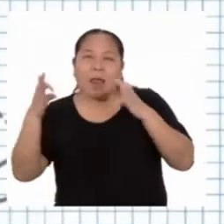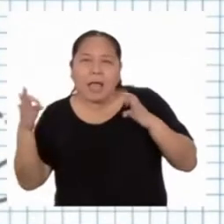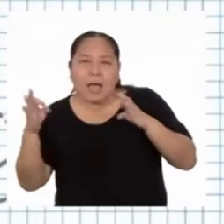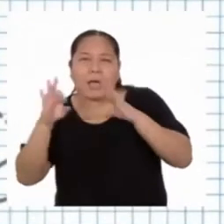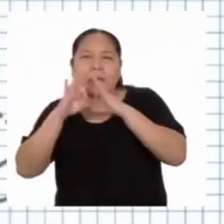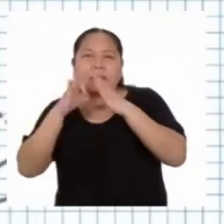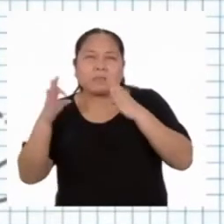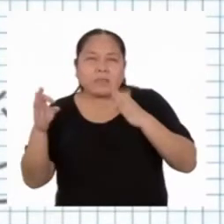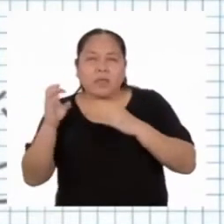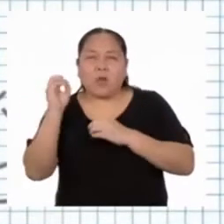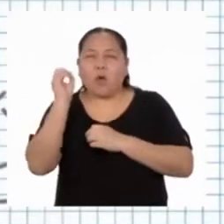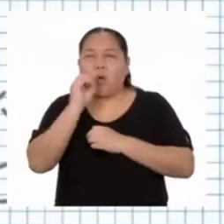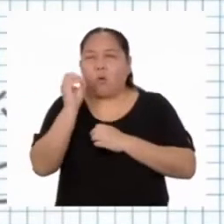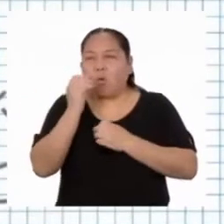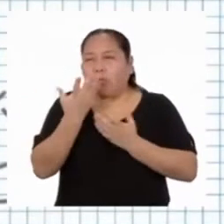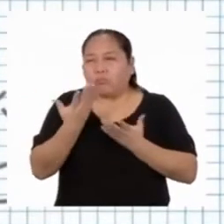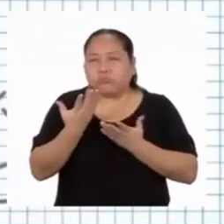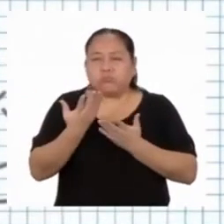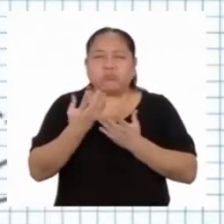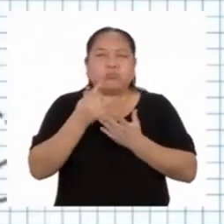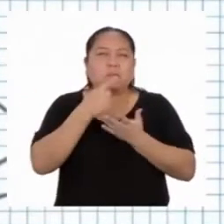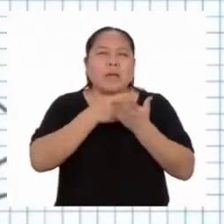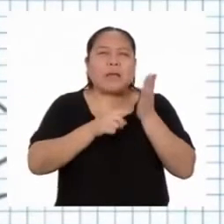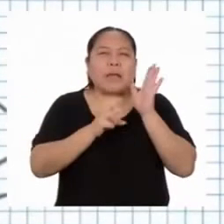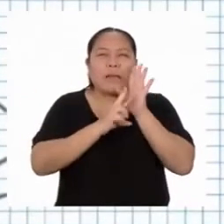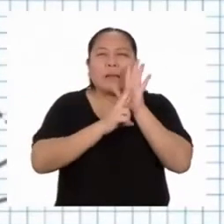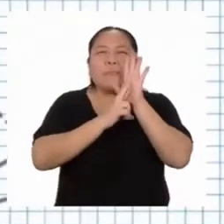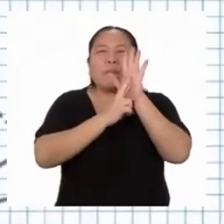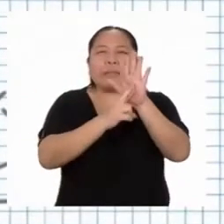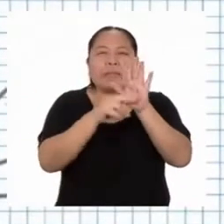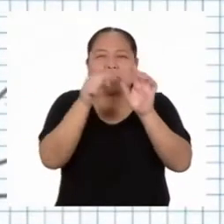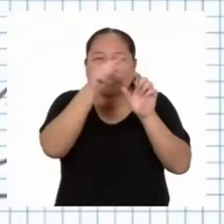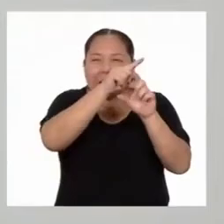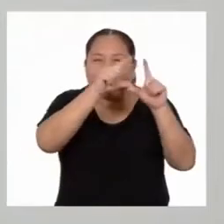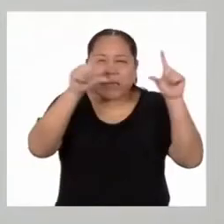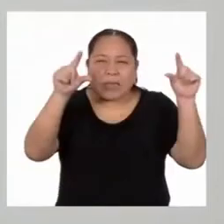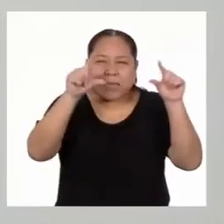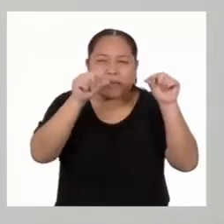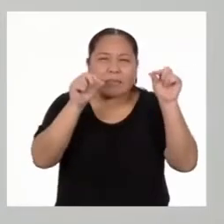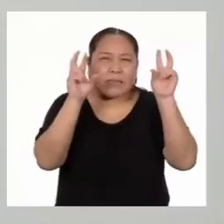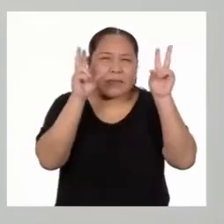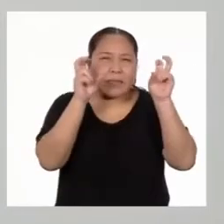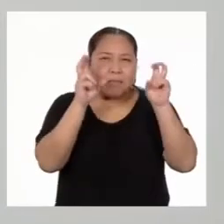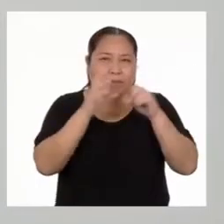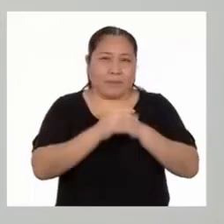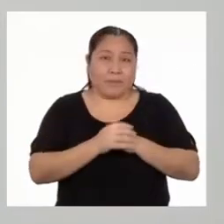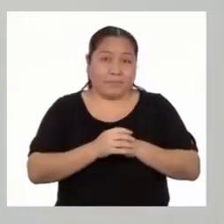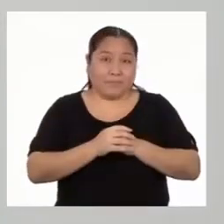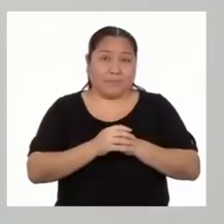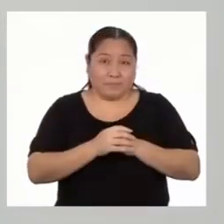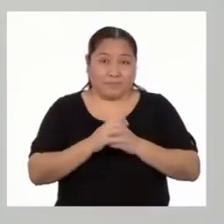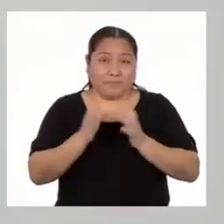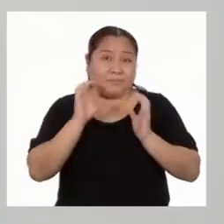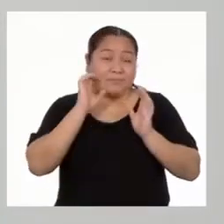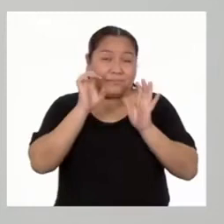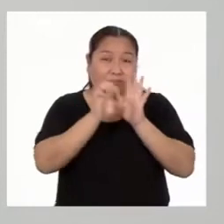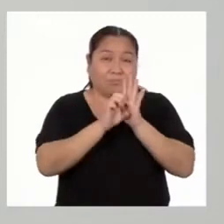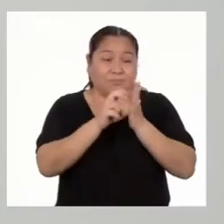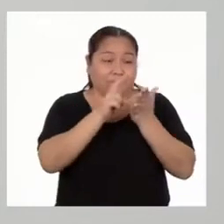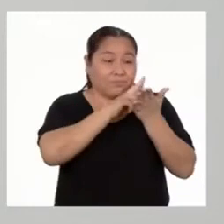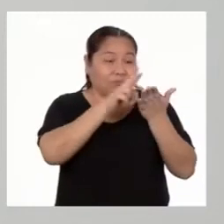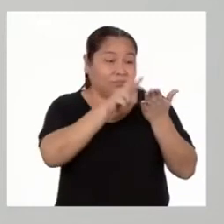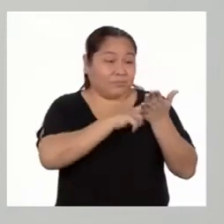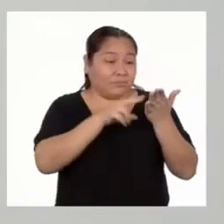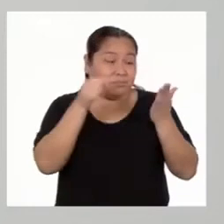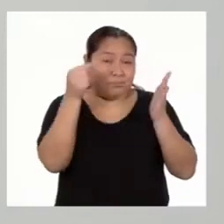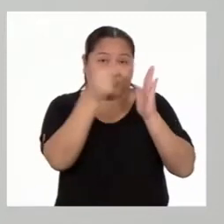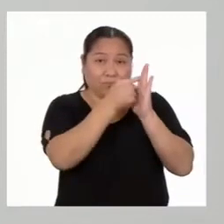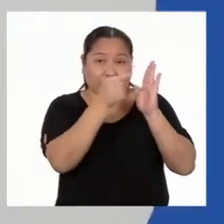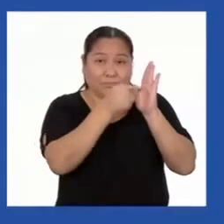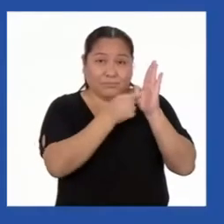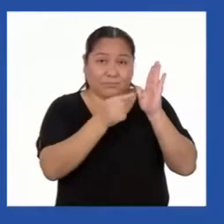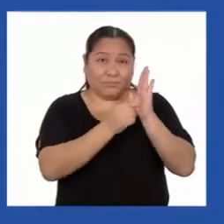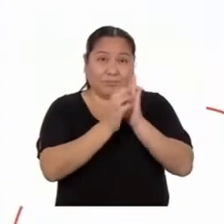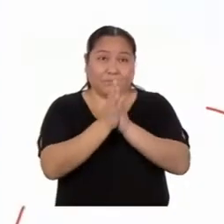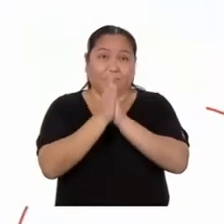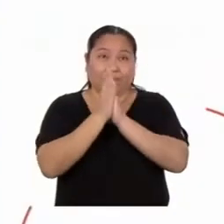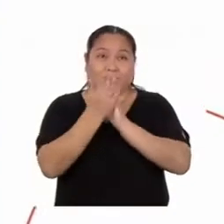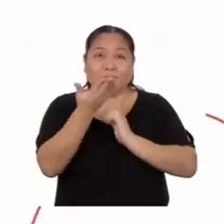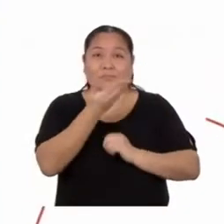el subtema del tema de nuestro texto. Leamos el primer párrafo del texto, por